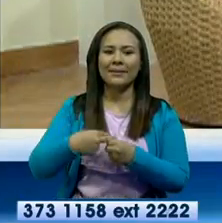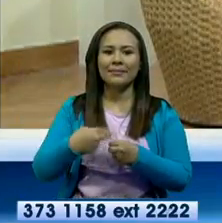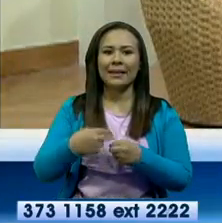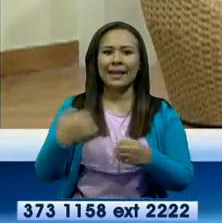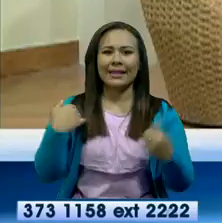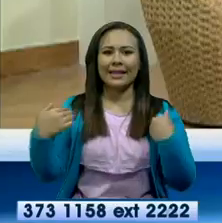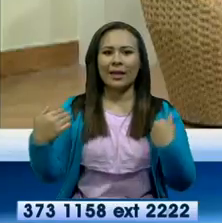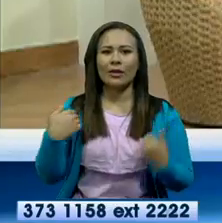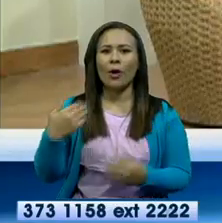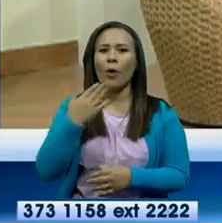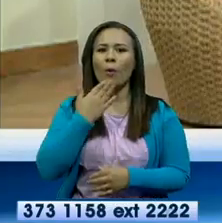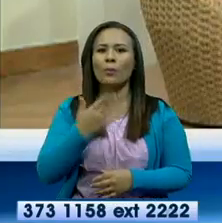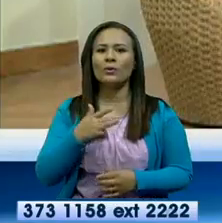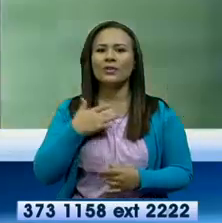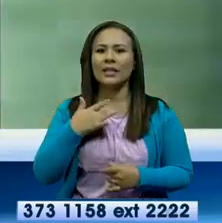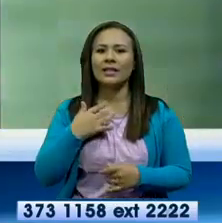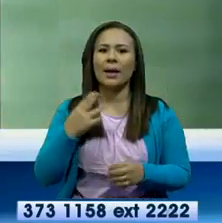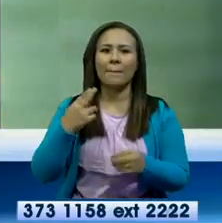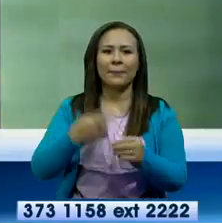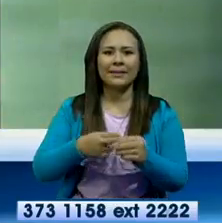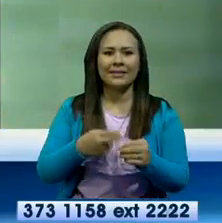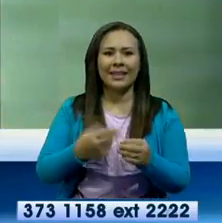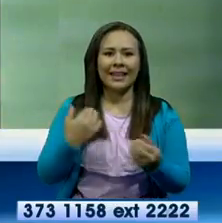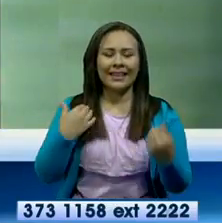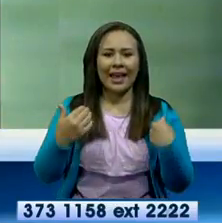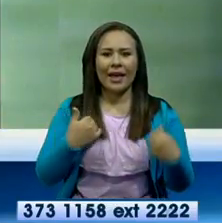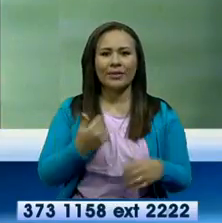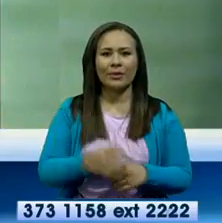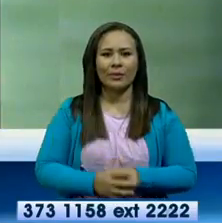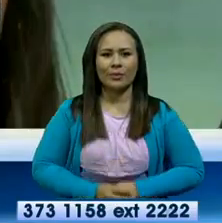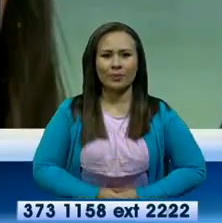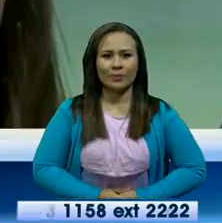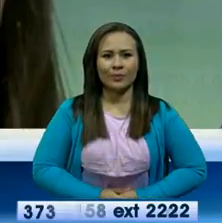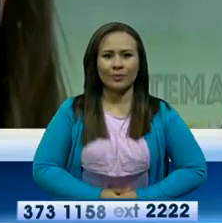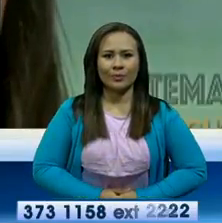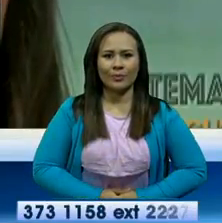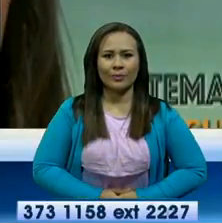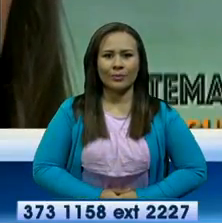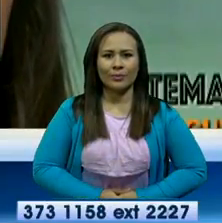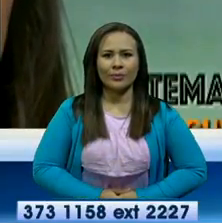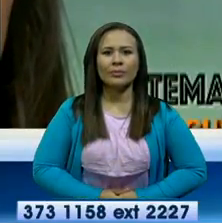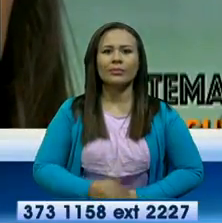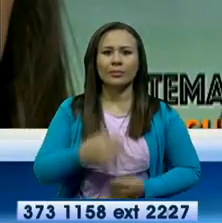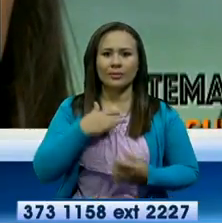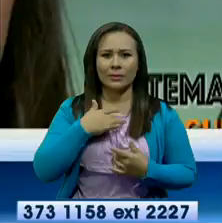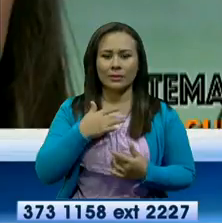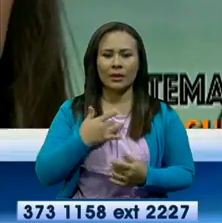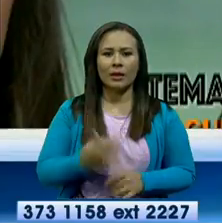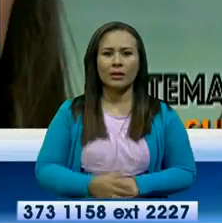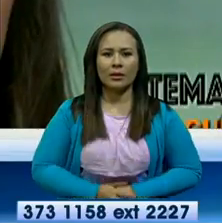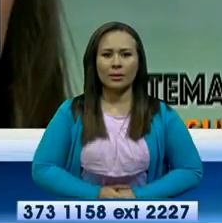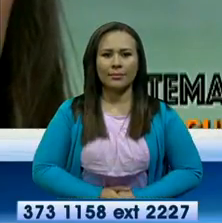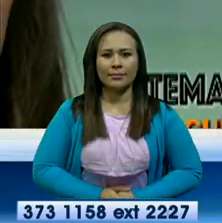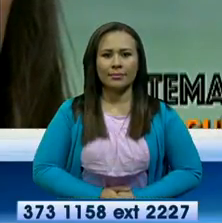sientes tú vale al estar en el teatro al actuar para mucha gente se siente